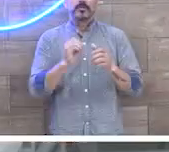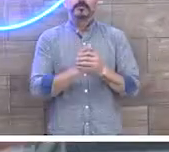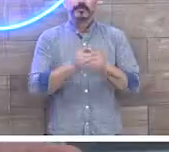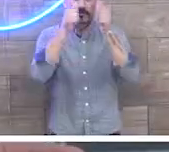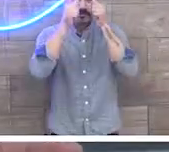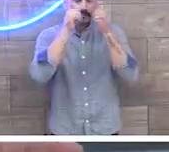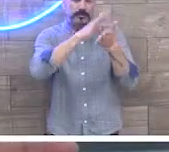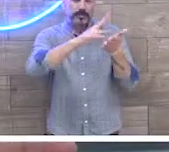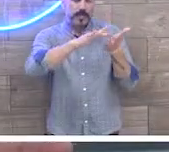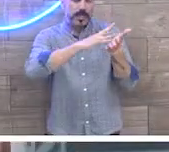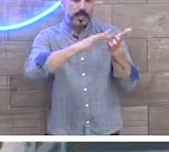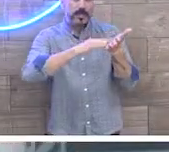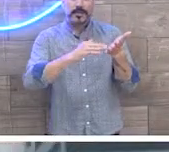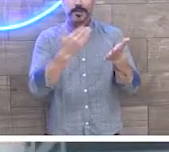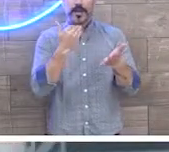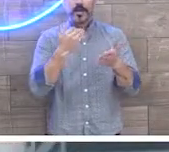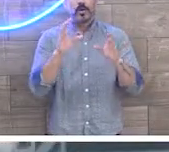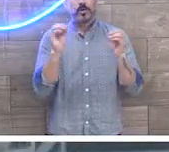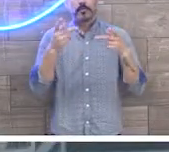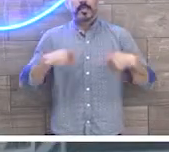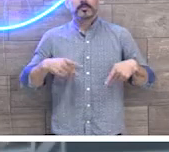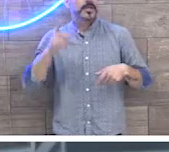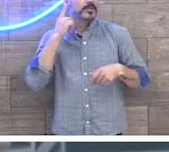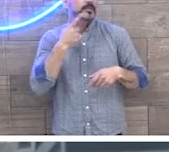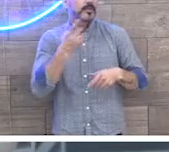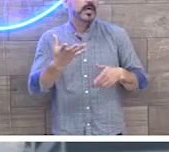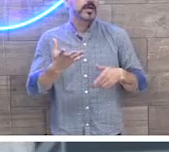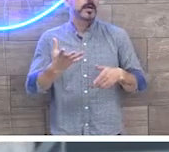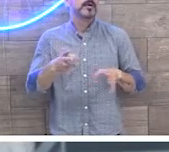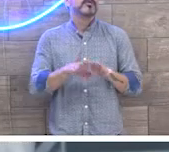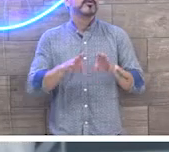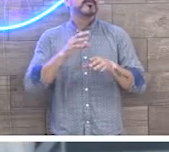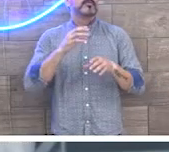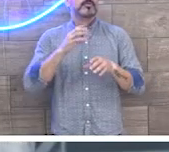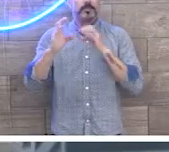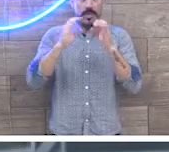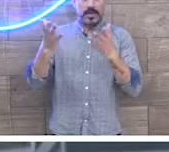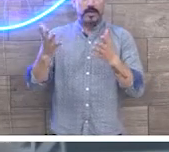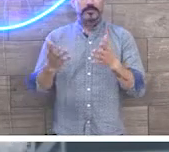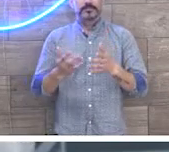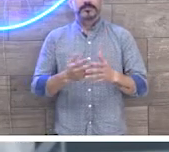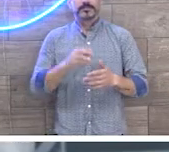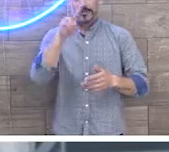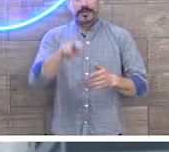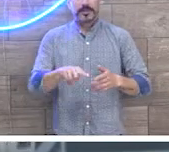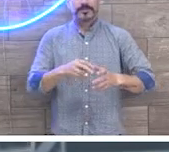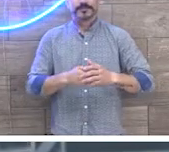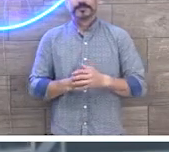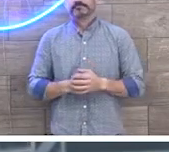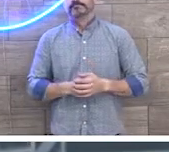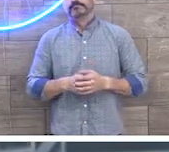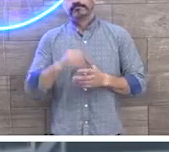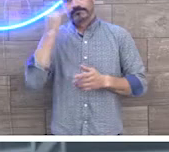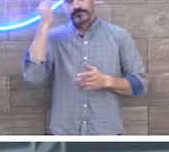Si es una persona sorda, pues ni le hablamos, quién sabe, a lo mejor está como loca, ¿no? Si en la calle nos encontramos a alguien